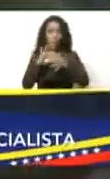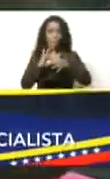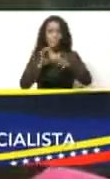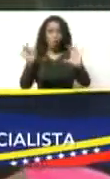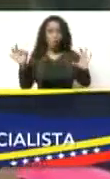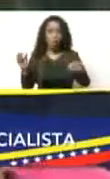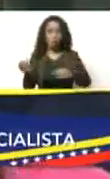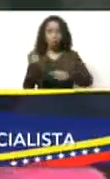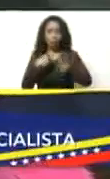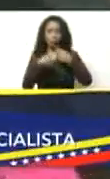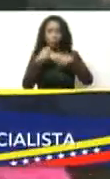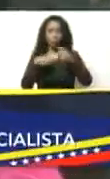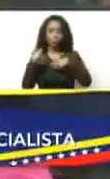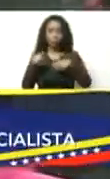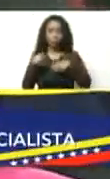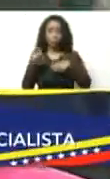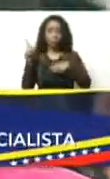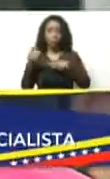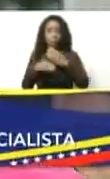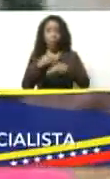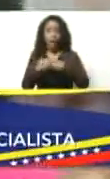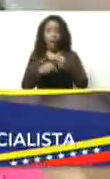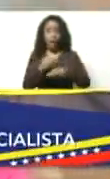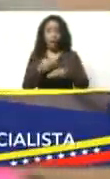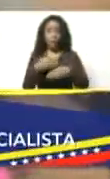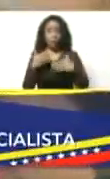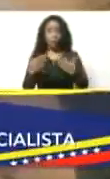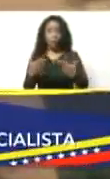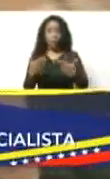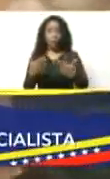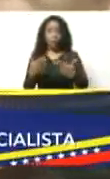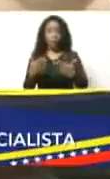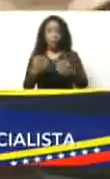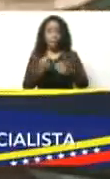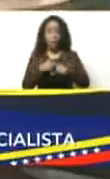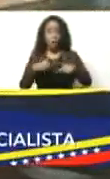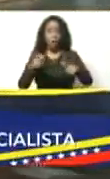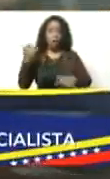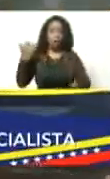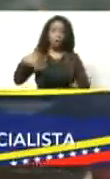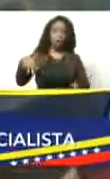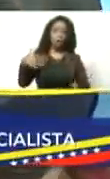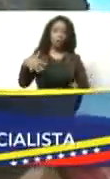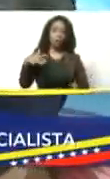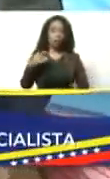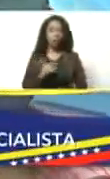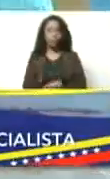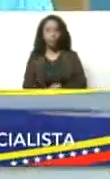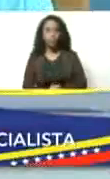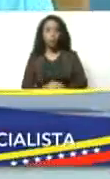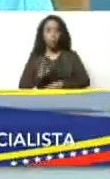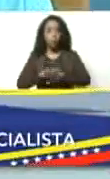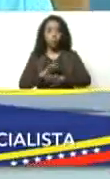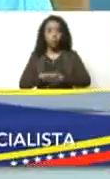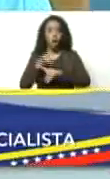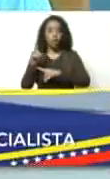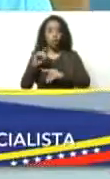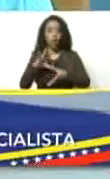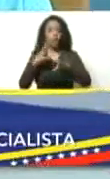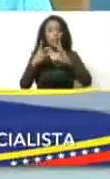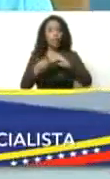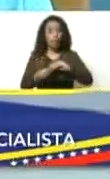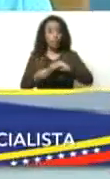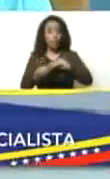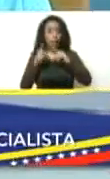de comercialización especulativa que lo que hace es aumentar los costos. Por ello, los CLAC, mi comandante en